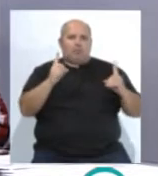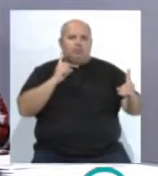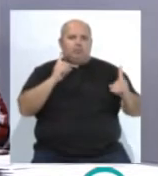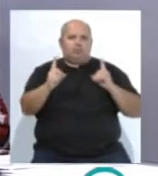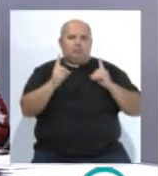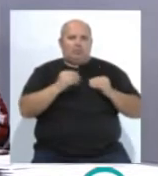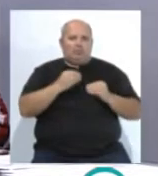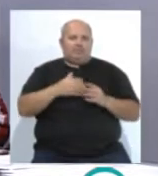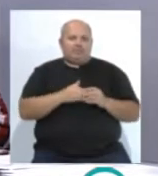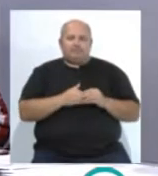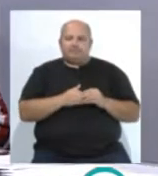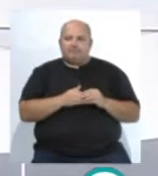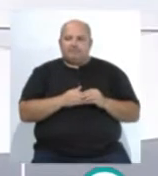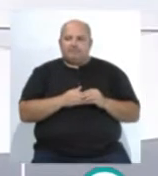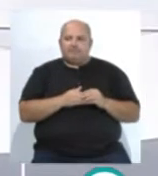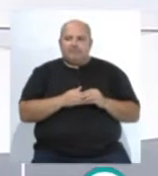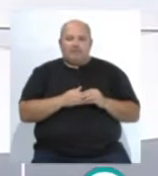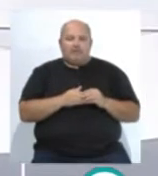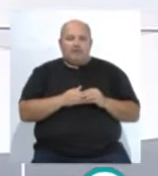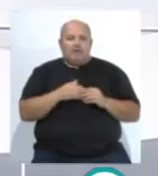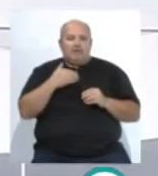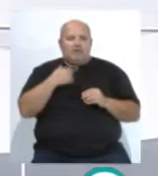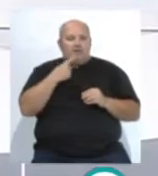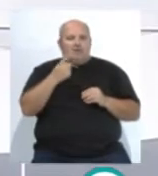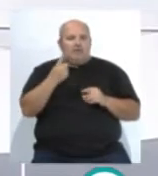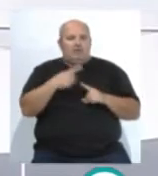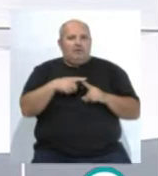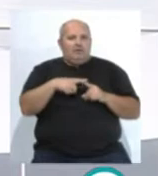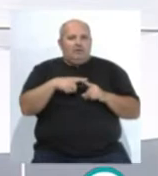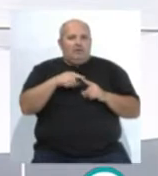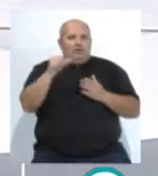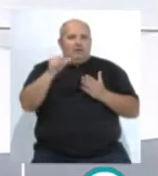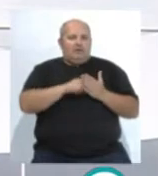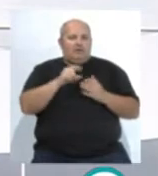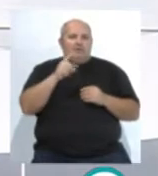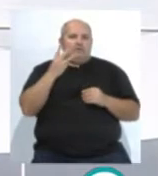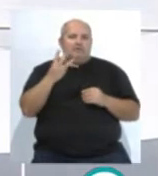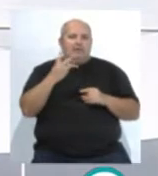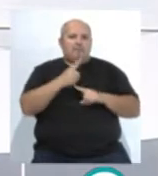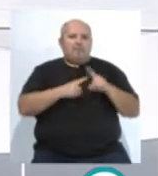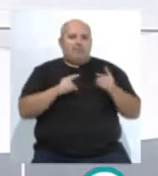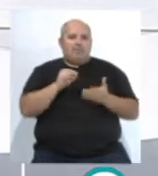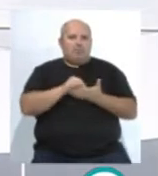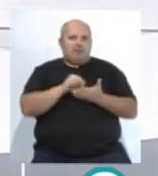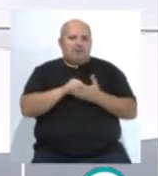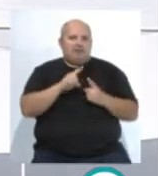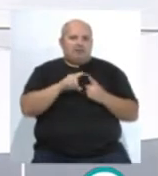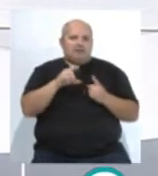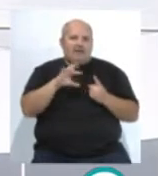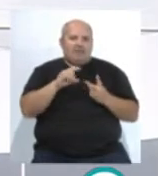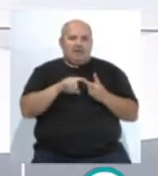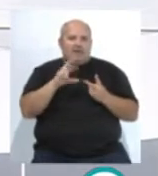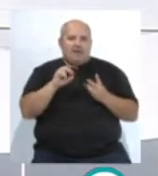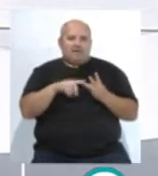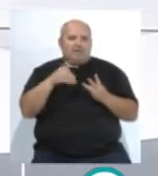las cosas muy bien. Pero yo creo, primero viendo la alineación, son tres medias puntas, Salvi,